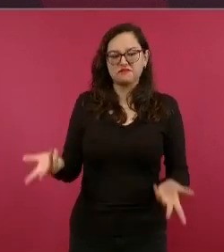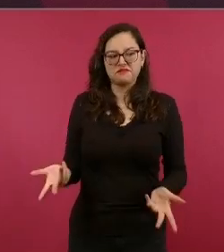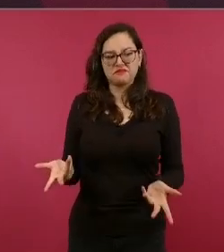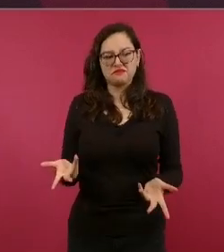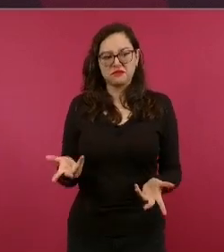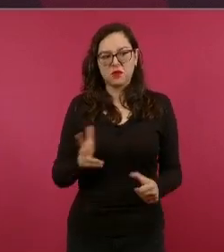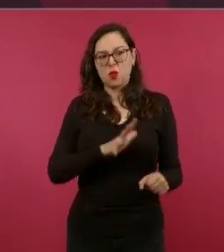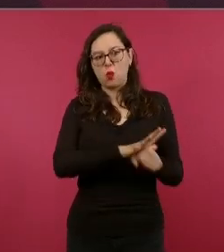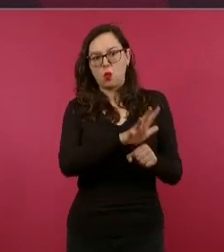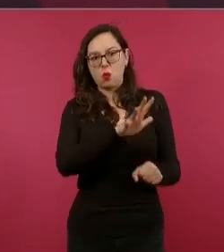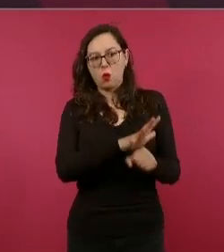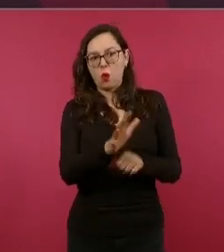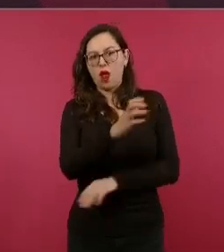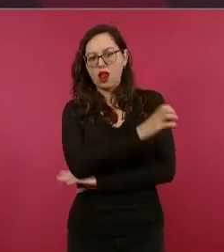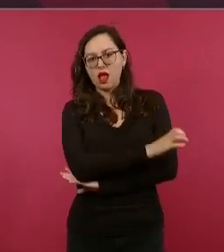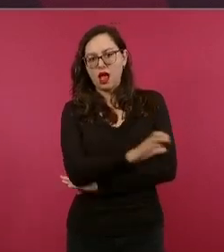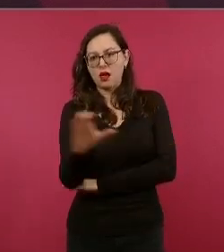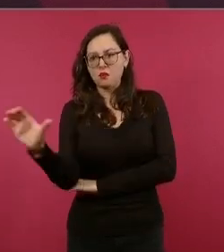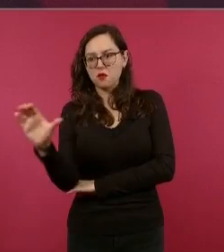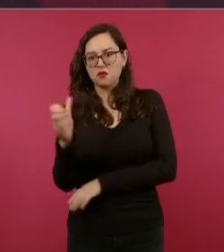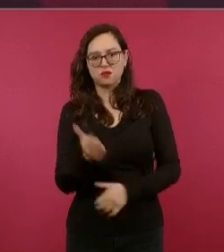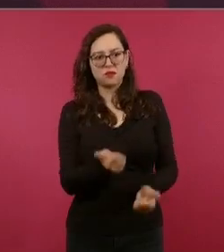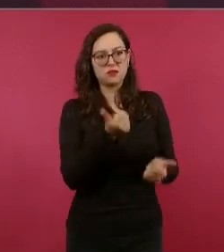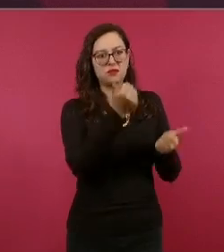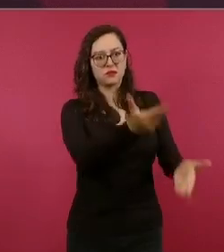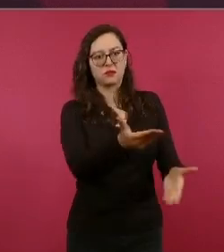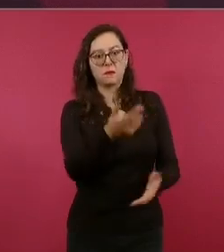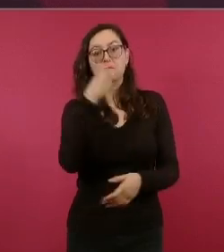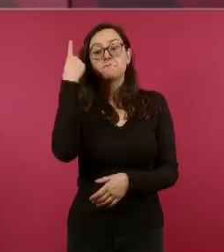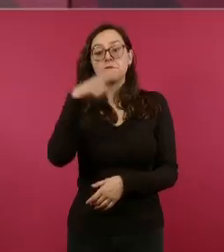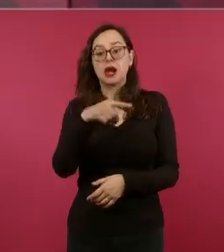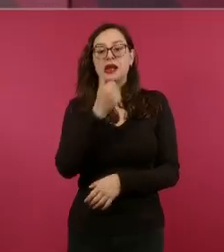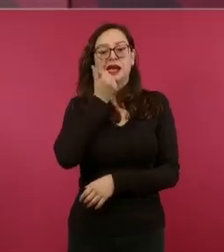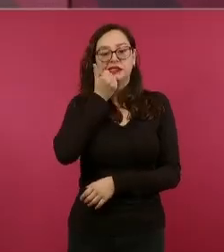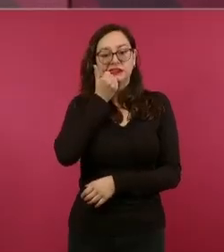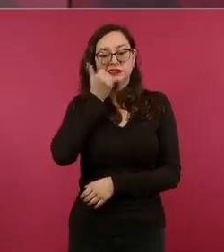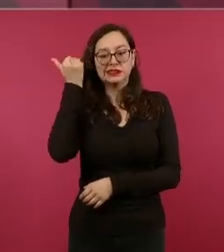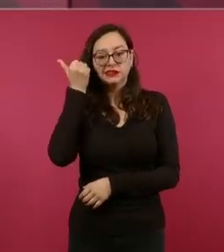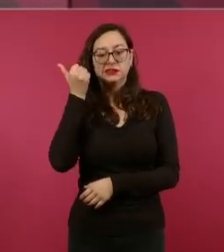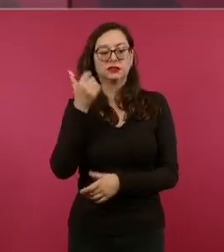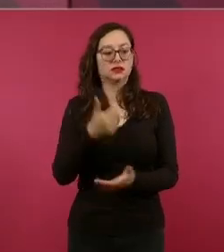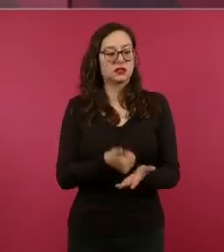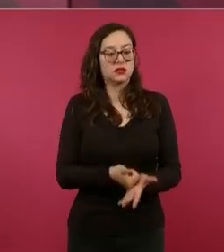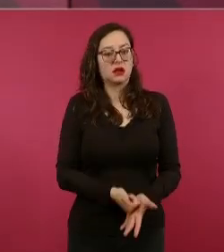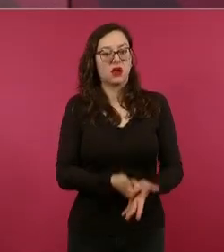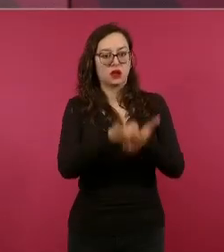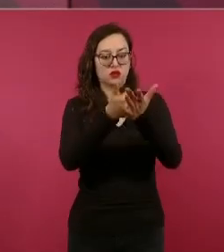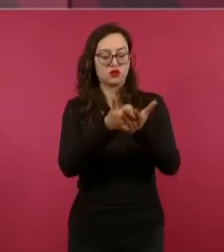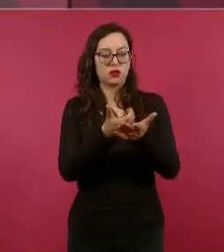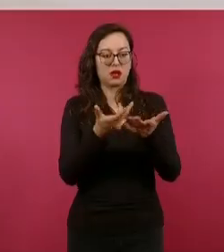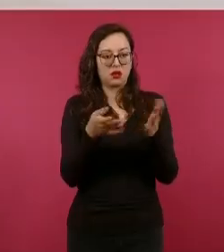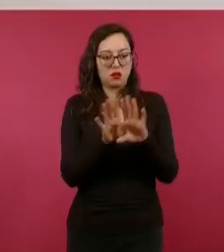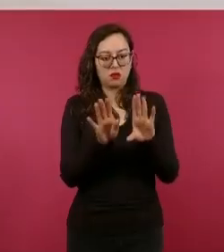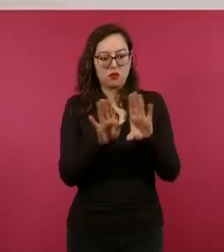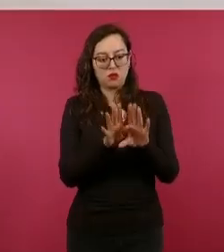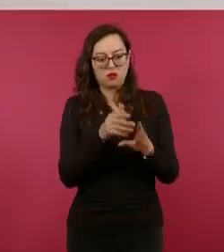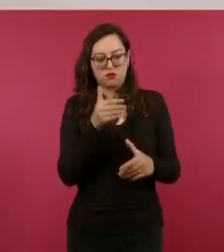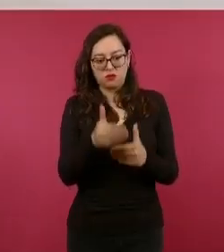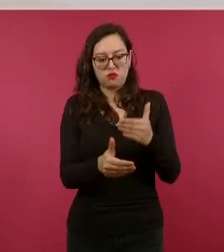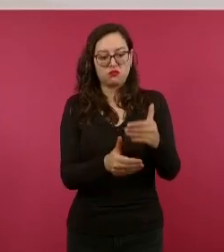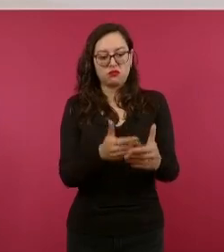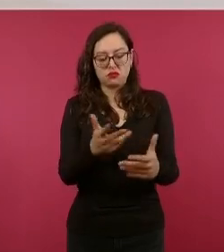en dónde se entregan, que ayude a los productores de caña.